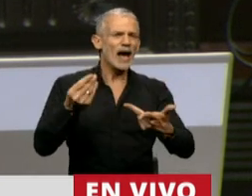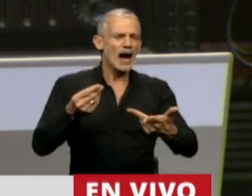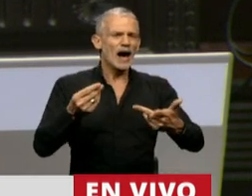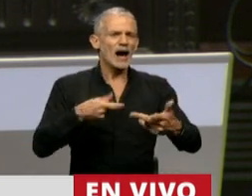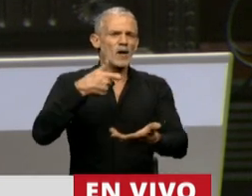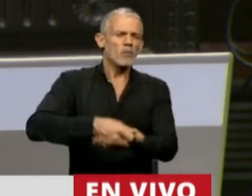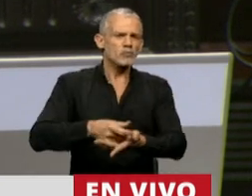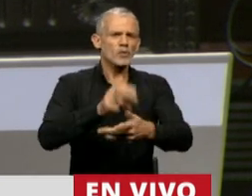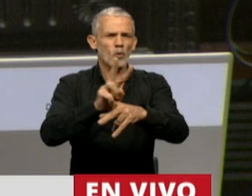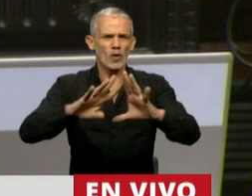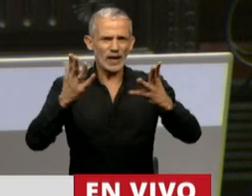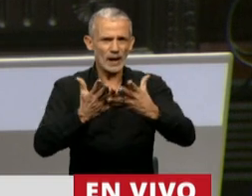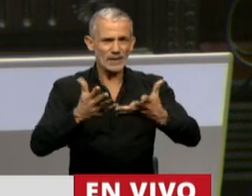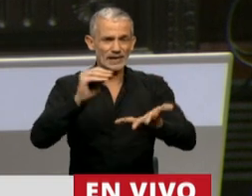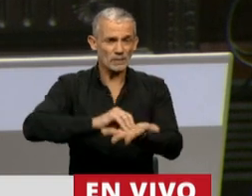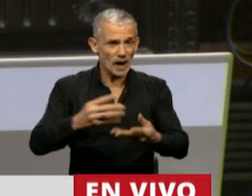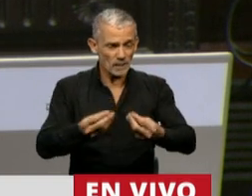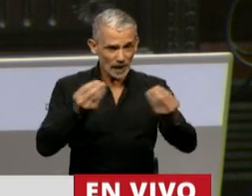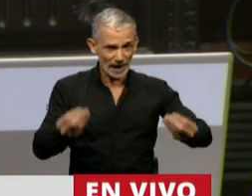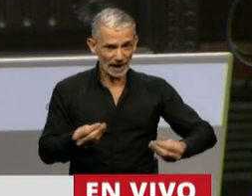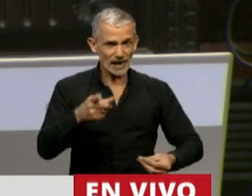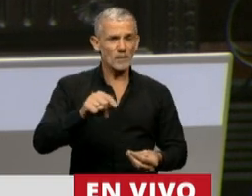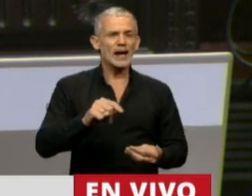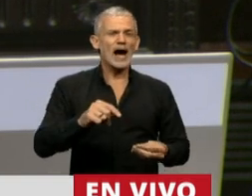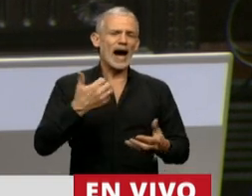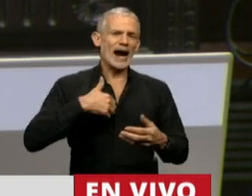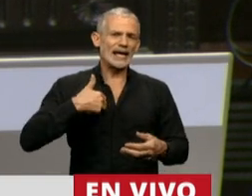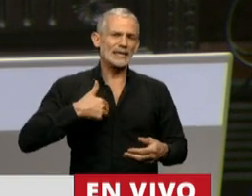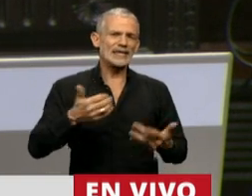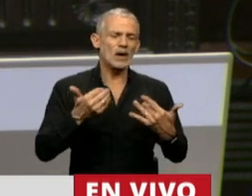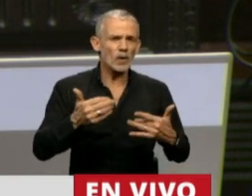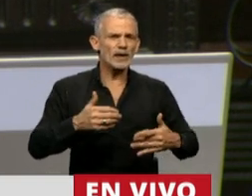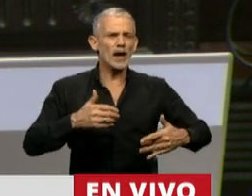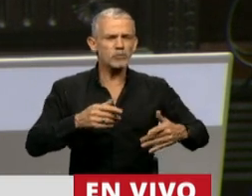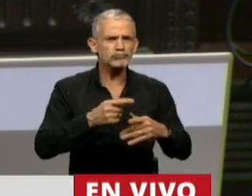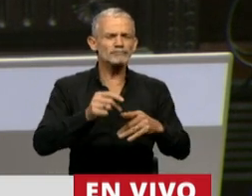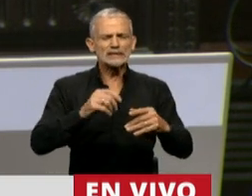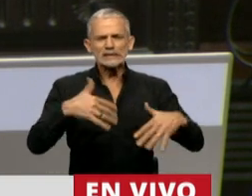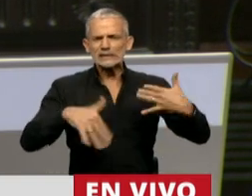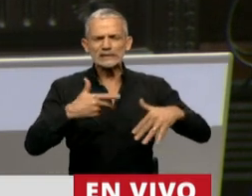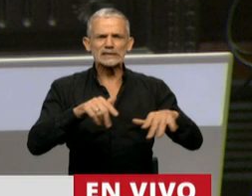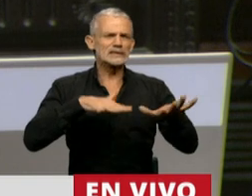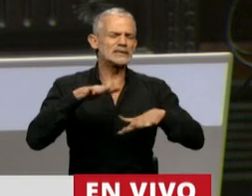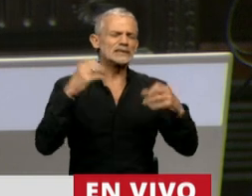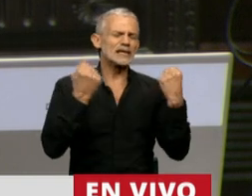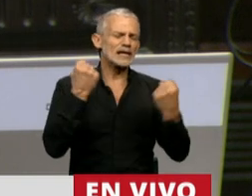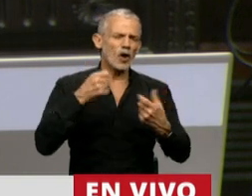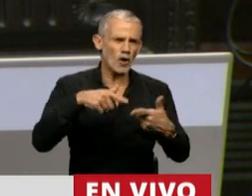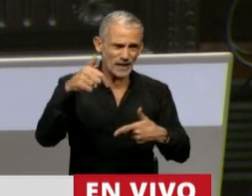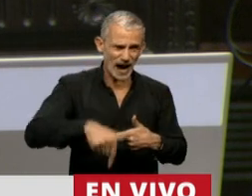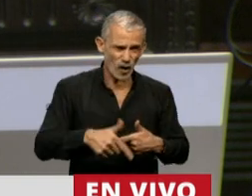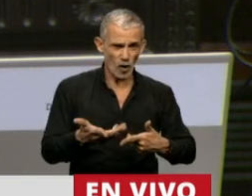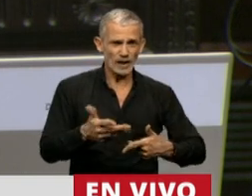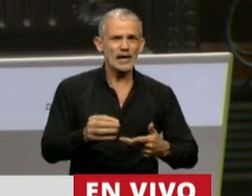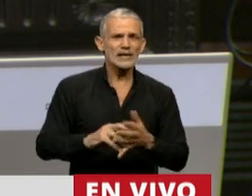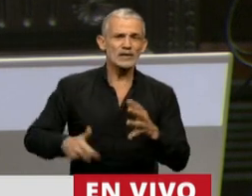políticas ambientales y sobre todo para sacar la Argentina de esta crítica situación en la que hoy nos encontramos